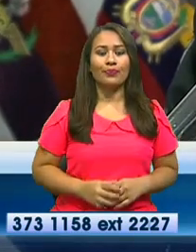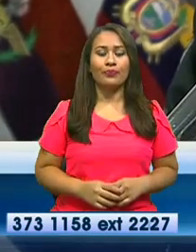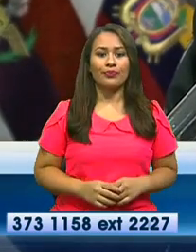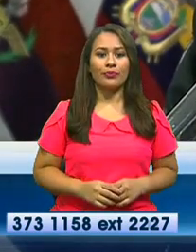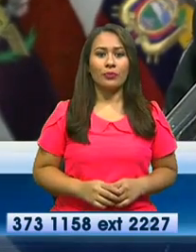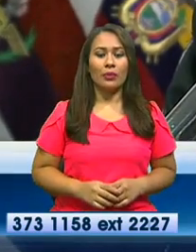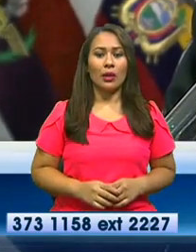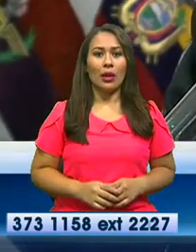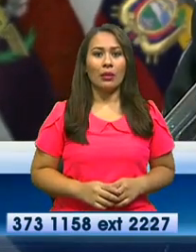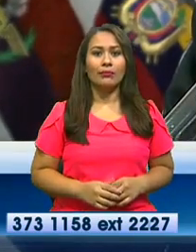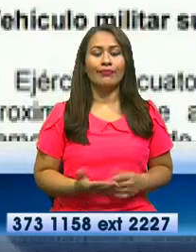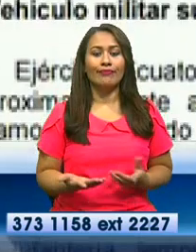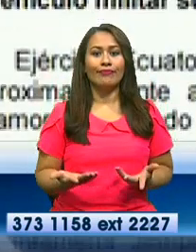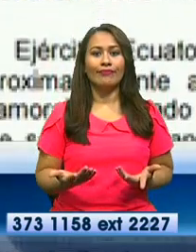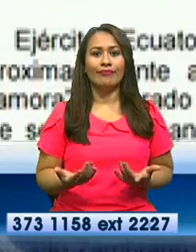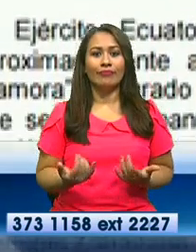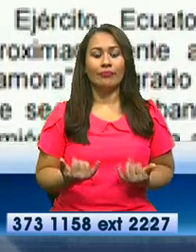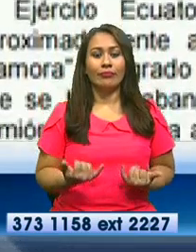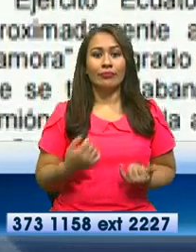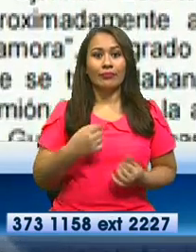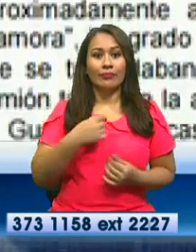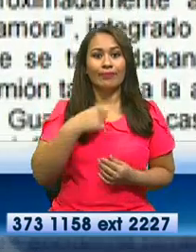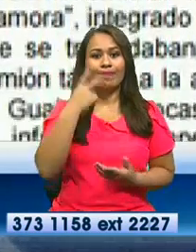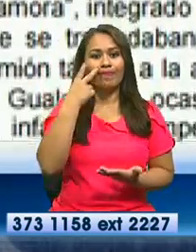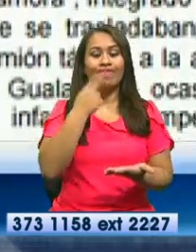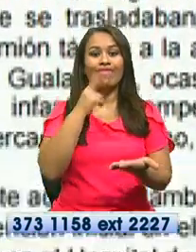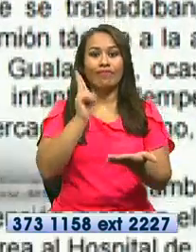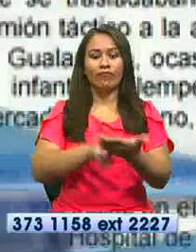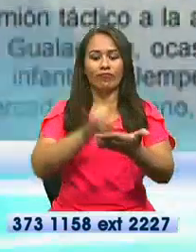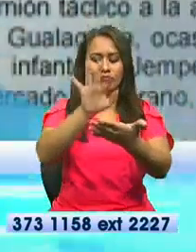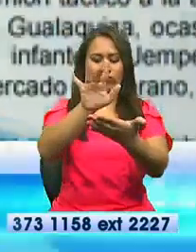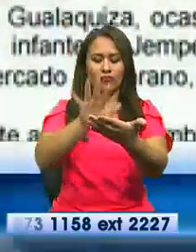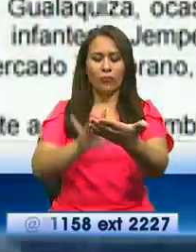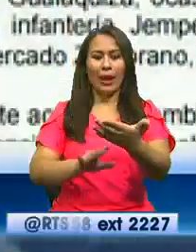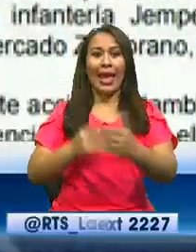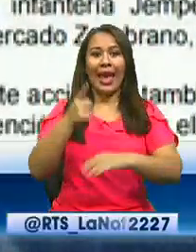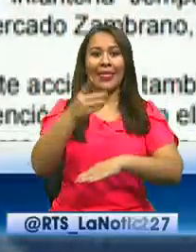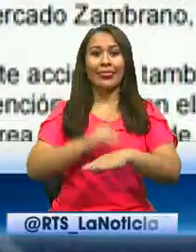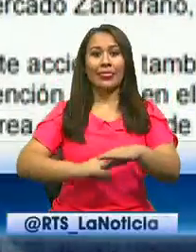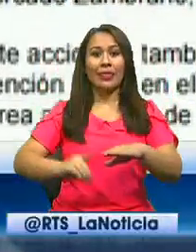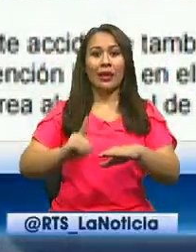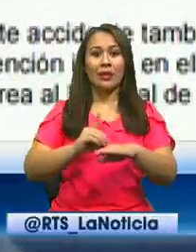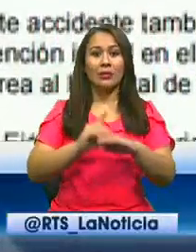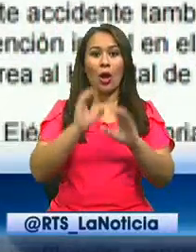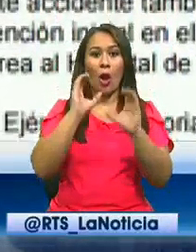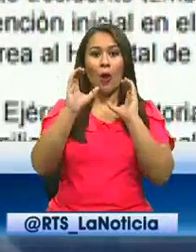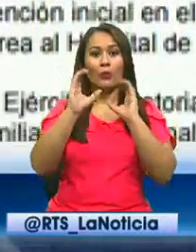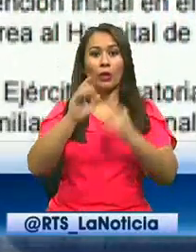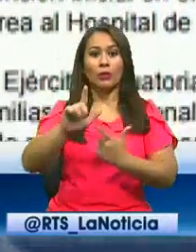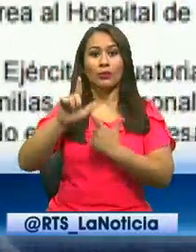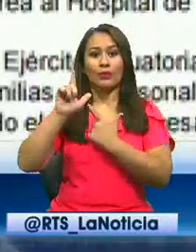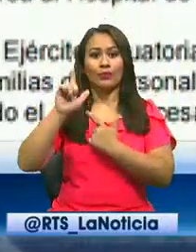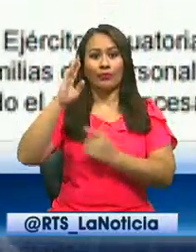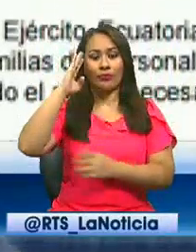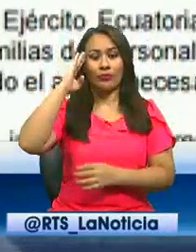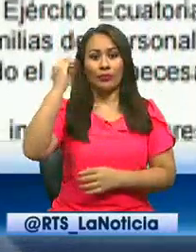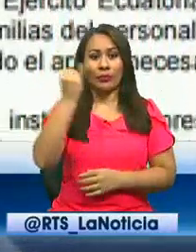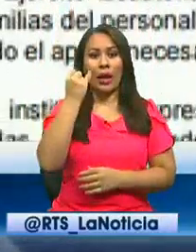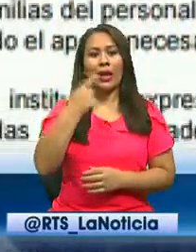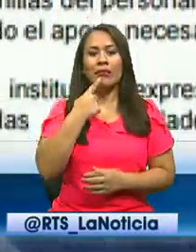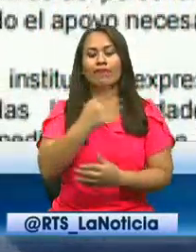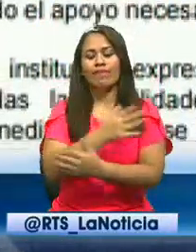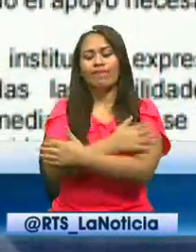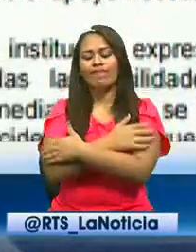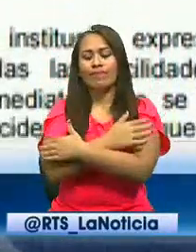en cumplimiento de su deber. Mediante boletín de prensa, la Dirección de Comunicación Social del Ejército expresó su solidaridad con